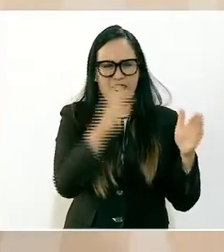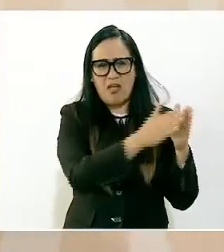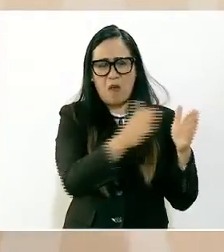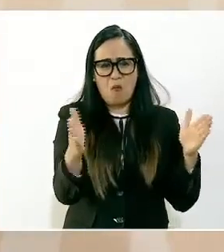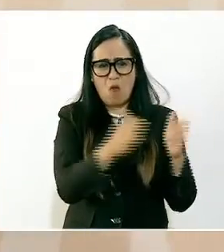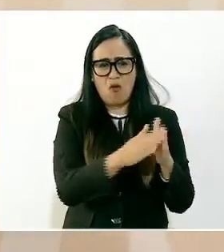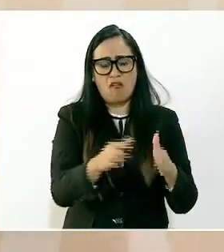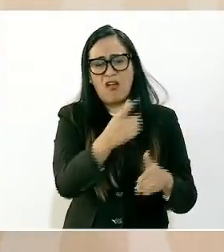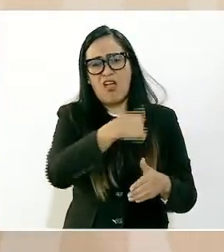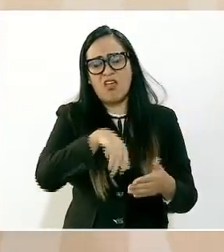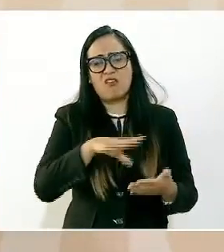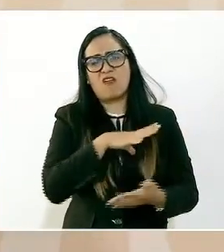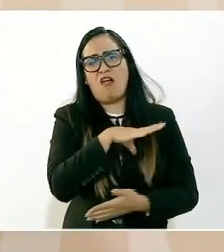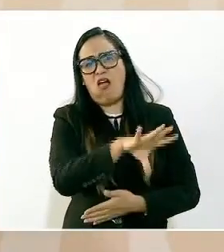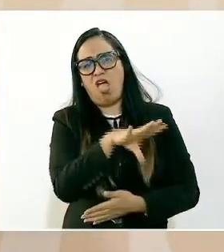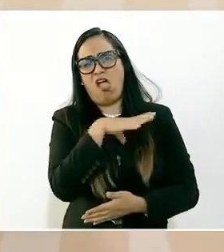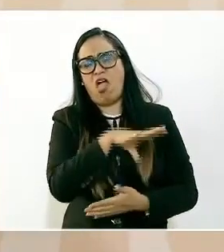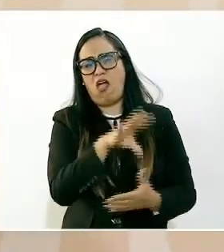eran rechazados